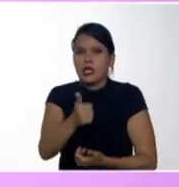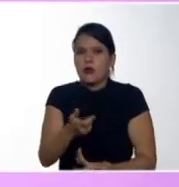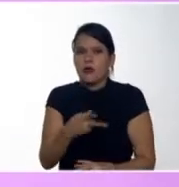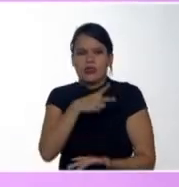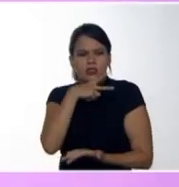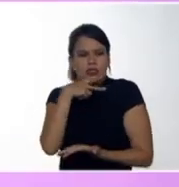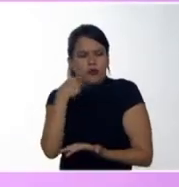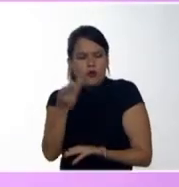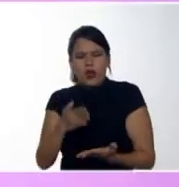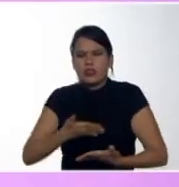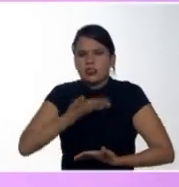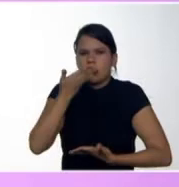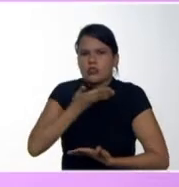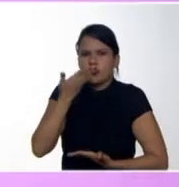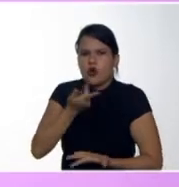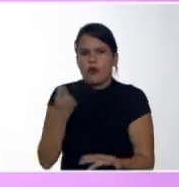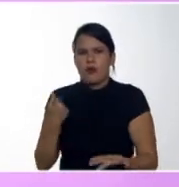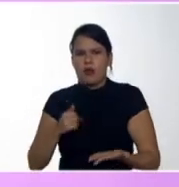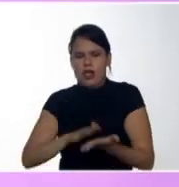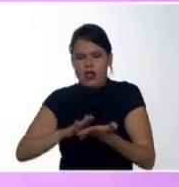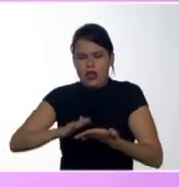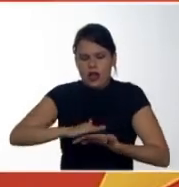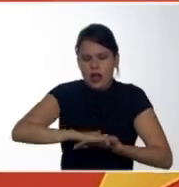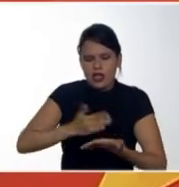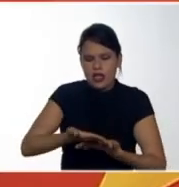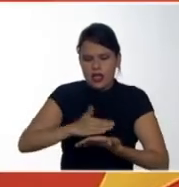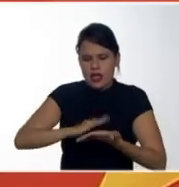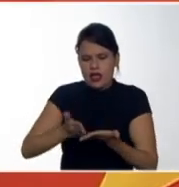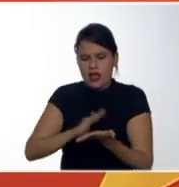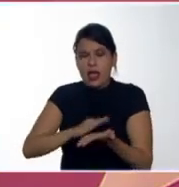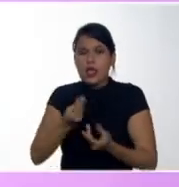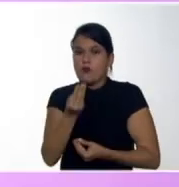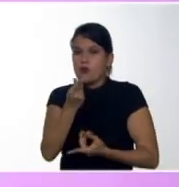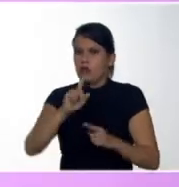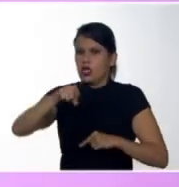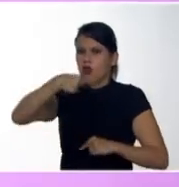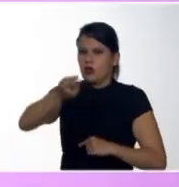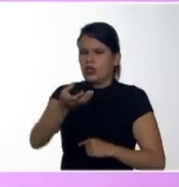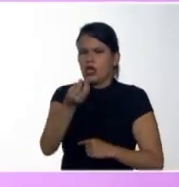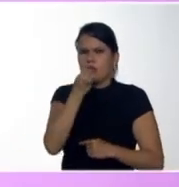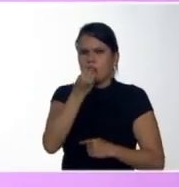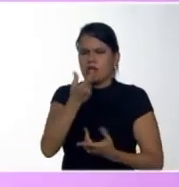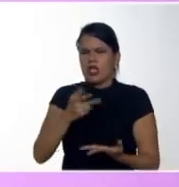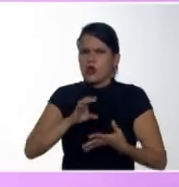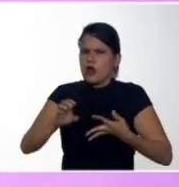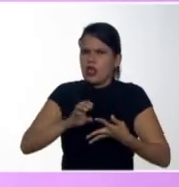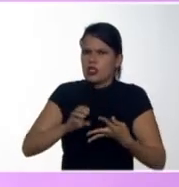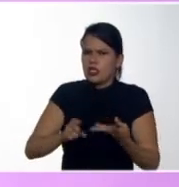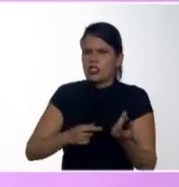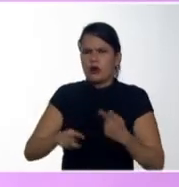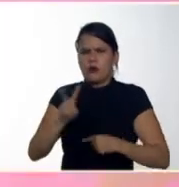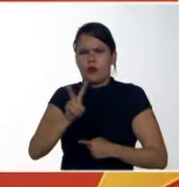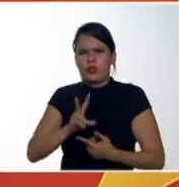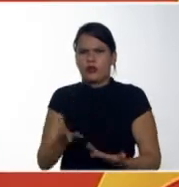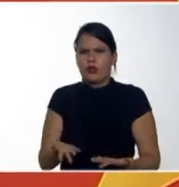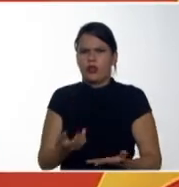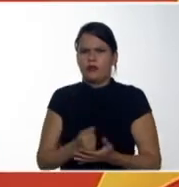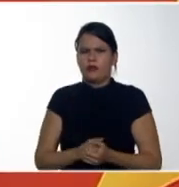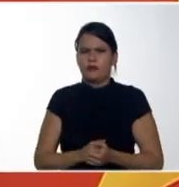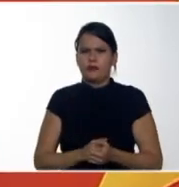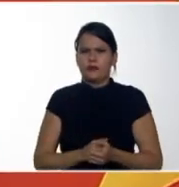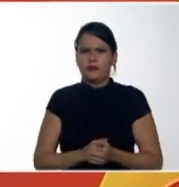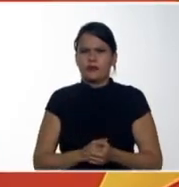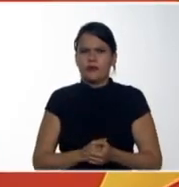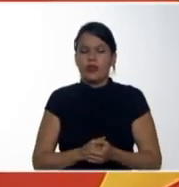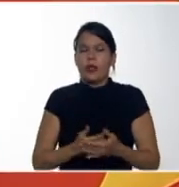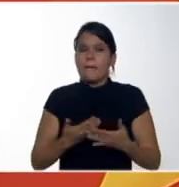esas sopas, la yaca y muchos otros alimentos que de alguna forma u otra nos caracterizan como venezolanos y nos nutren bastante. Eso es